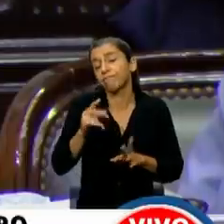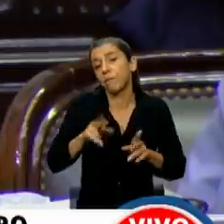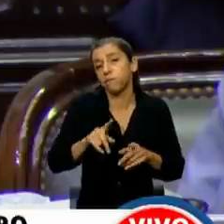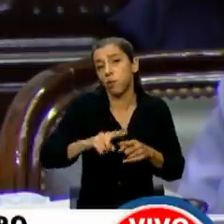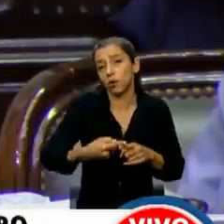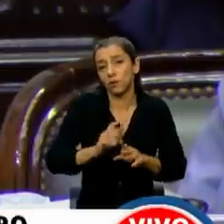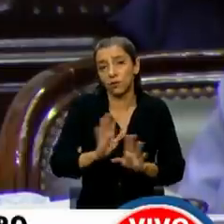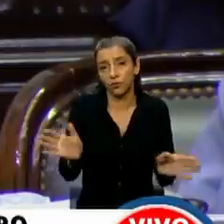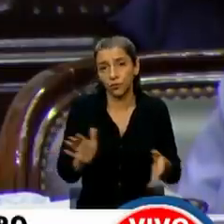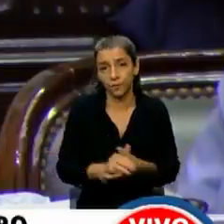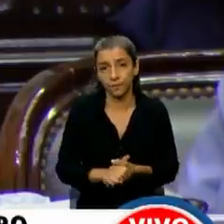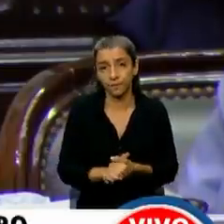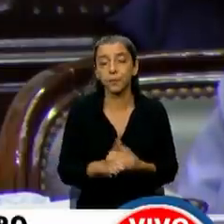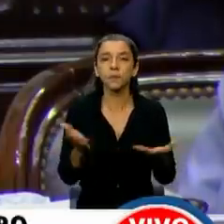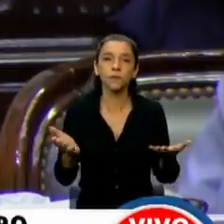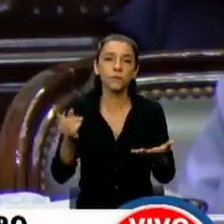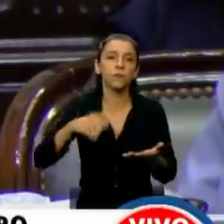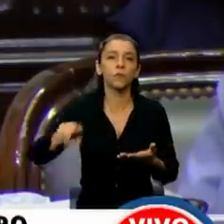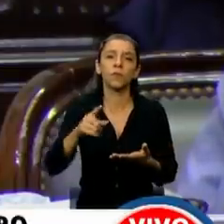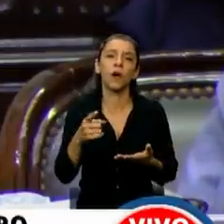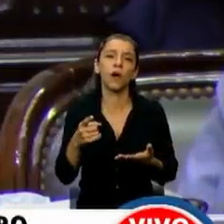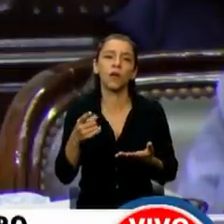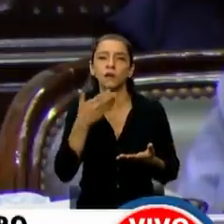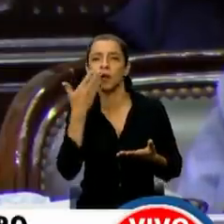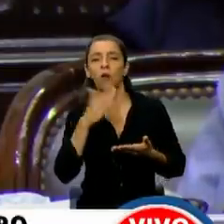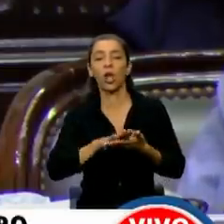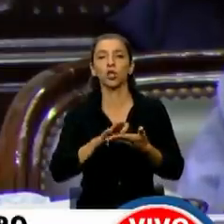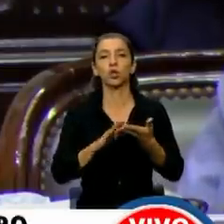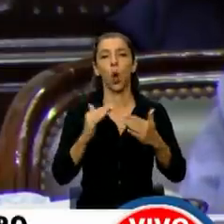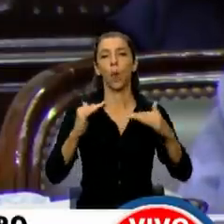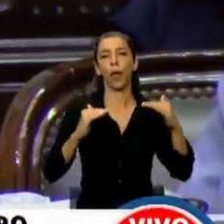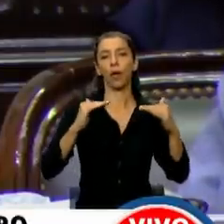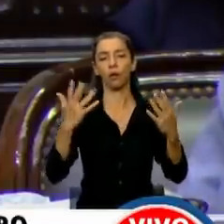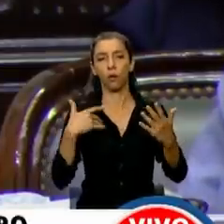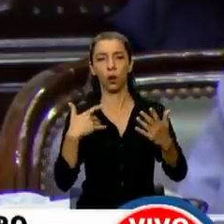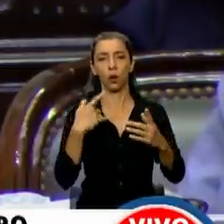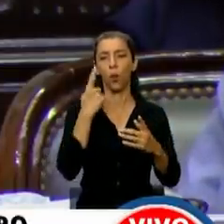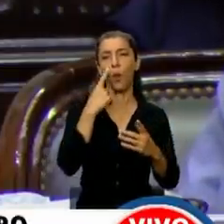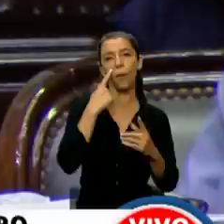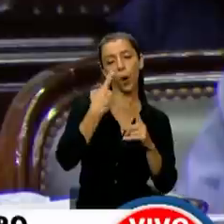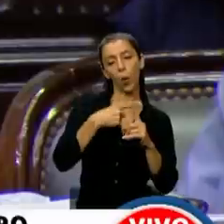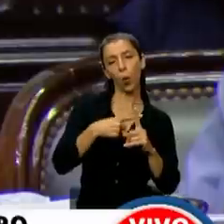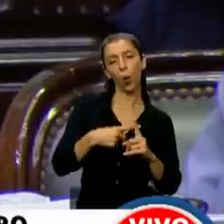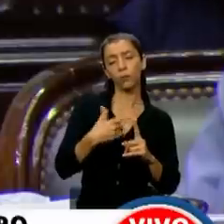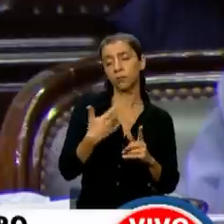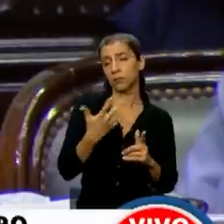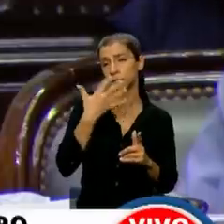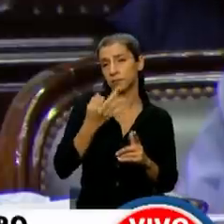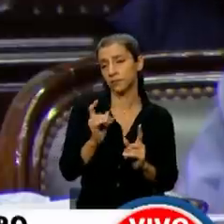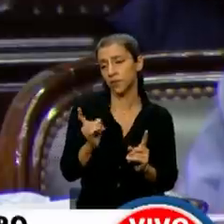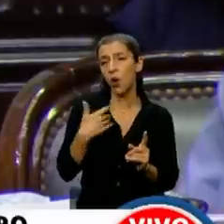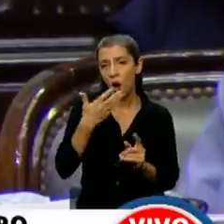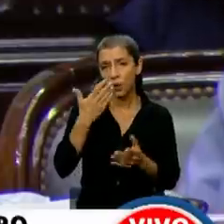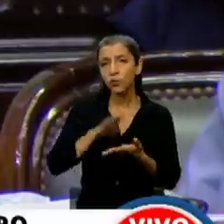entonces no me hablen de equilibrios y de cuentas sino que hablemos en realidad de economía